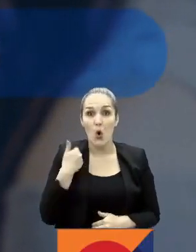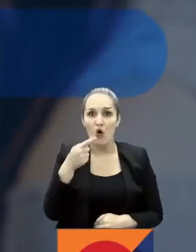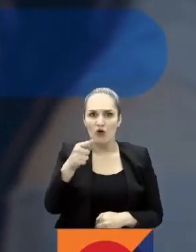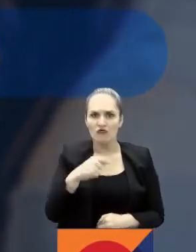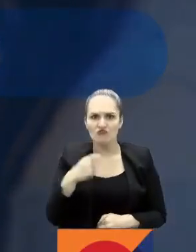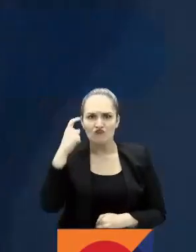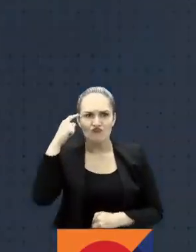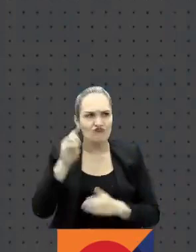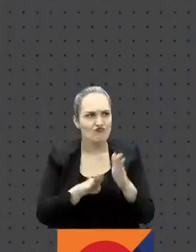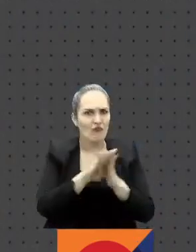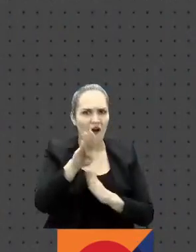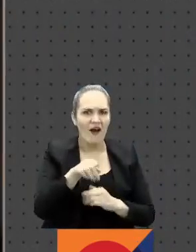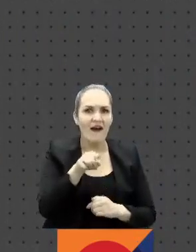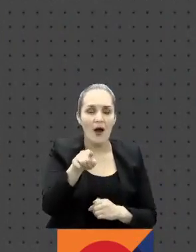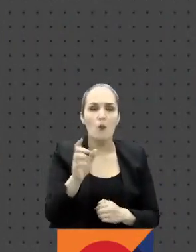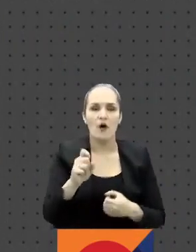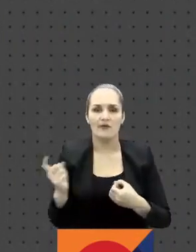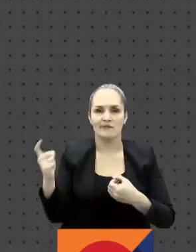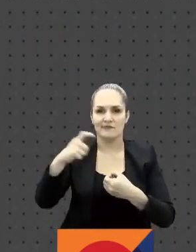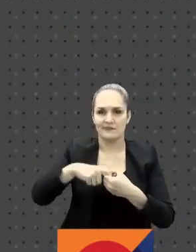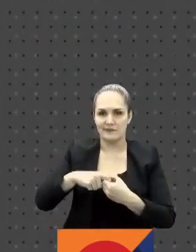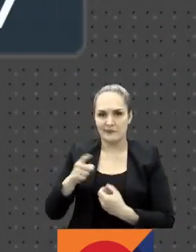sobresalientes, vaya a la página